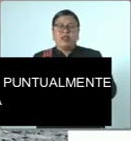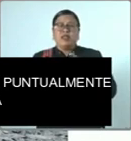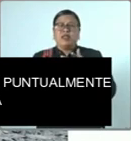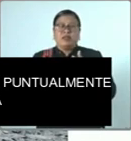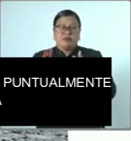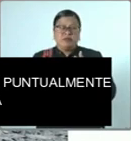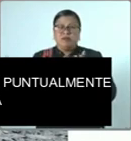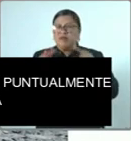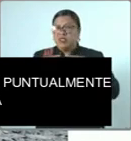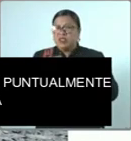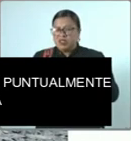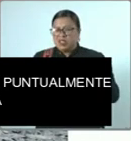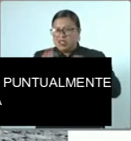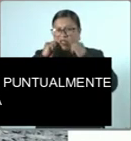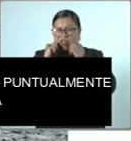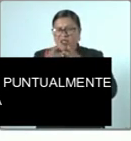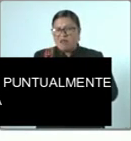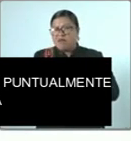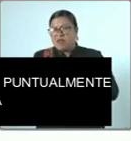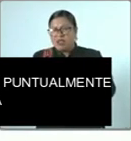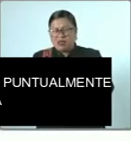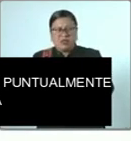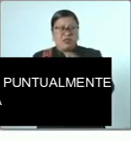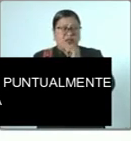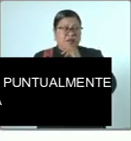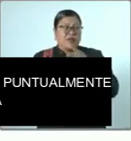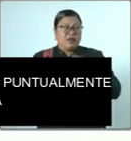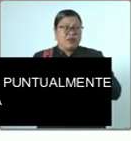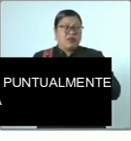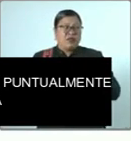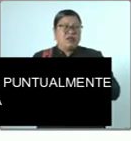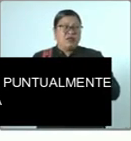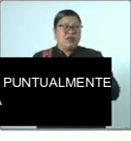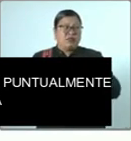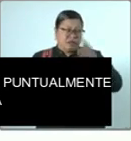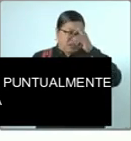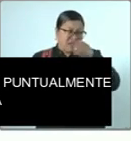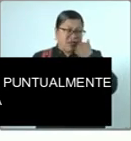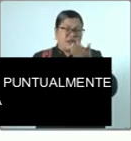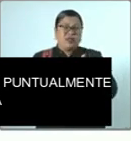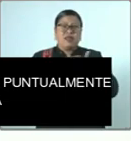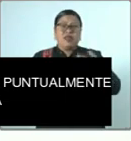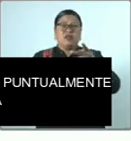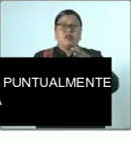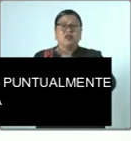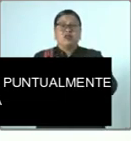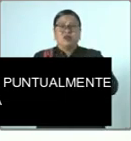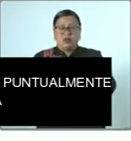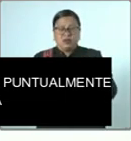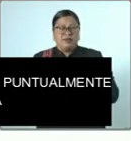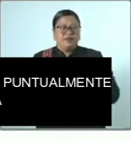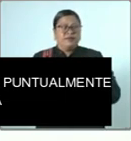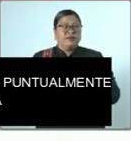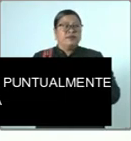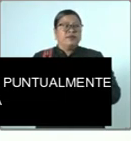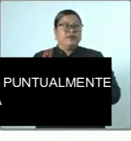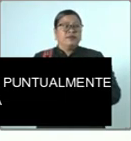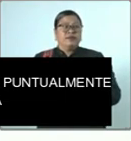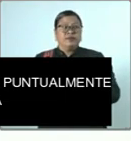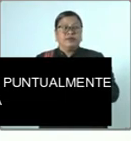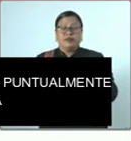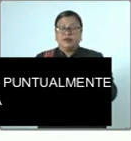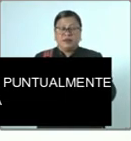siguen exponiéndose y siguen exponiendo incluso a la gente con la finalidad de llegar a sus comunidades. ¿La que sigue? Aquí